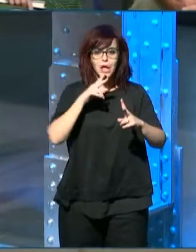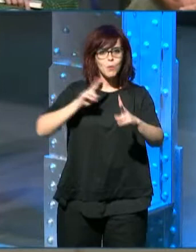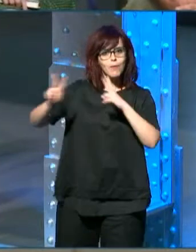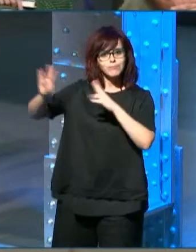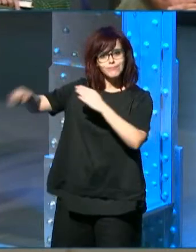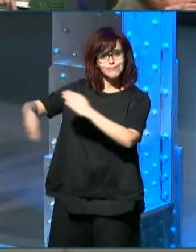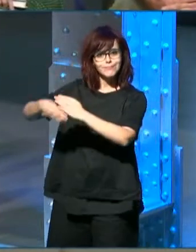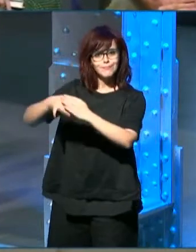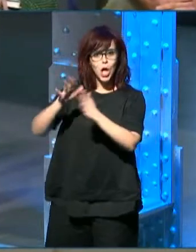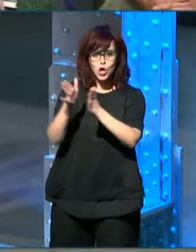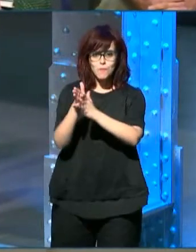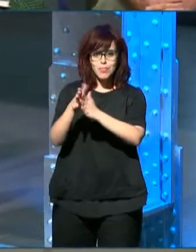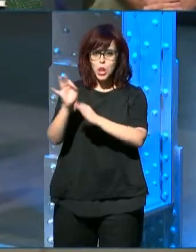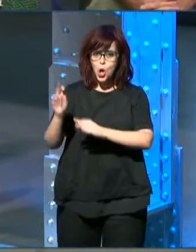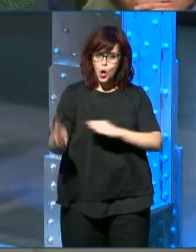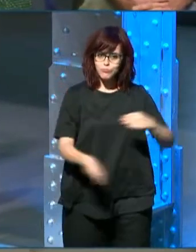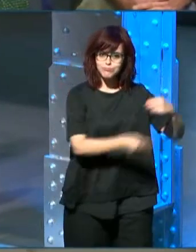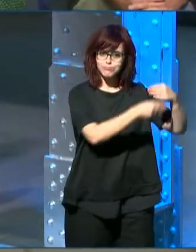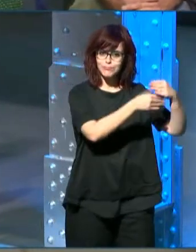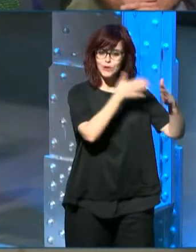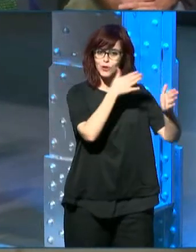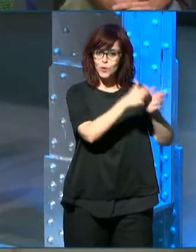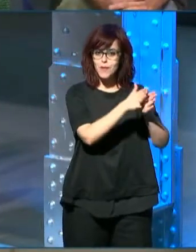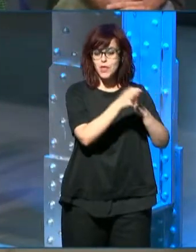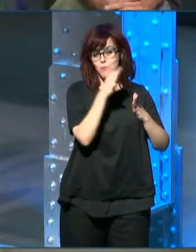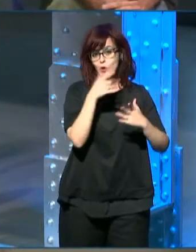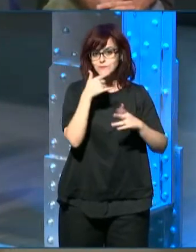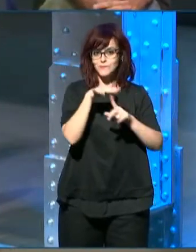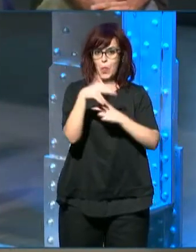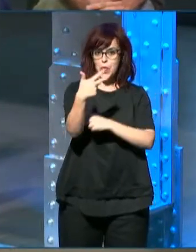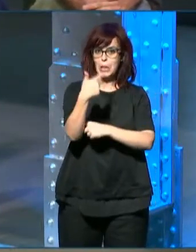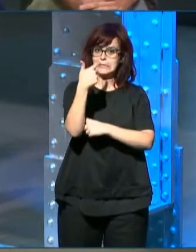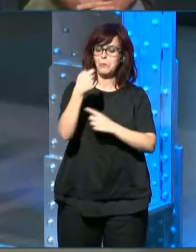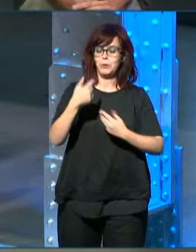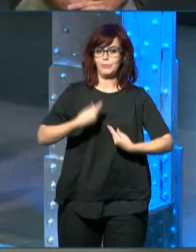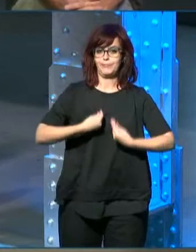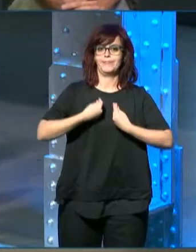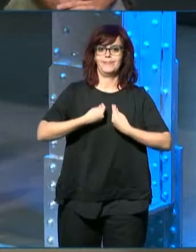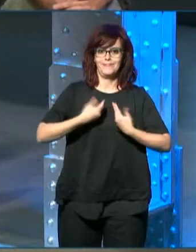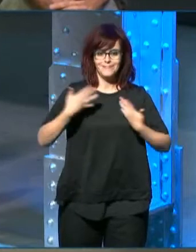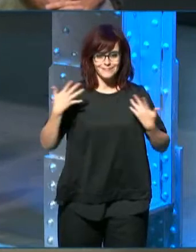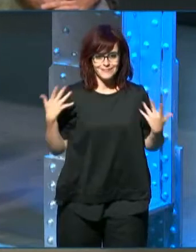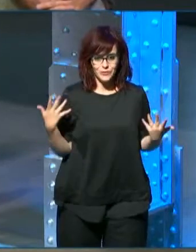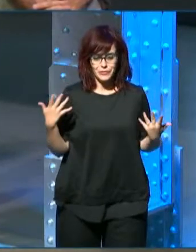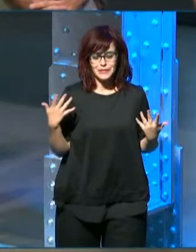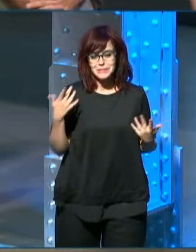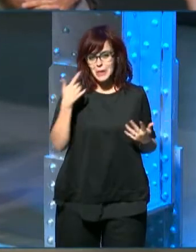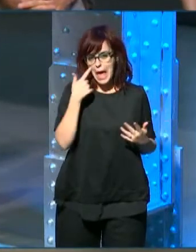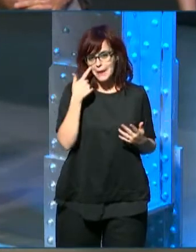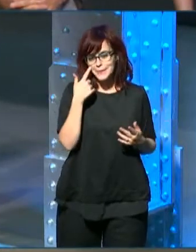comentario más allá de las condiciones de rodaje. O sea, sería en cuestión de